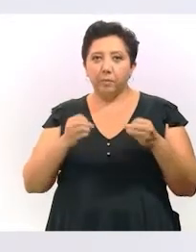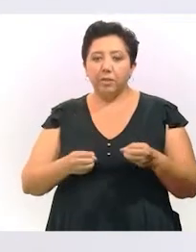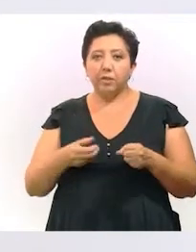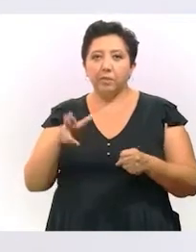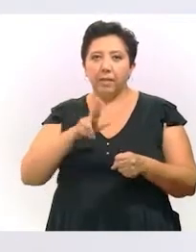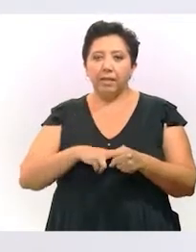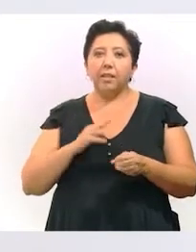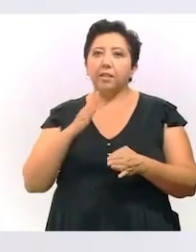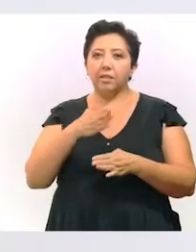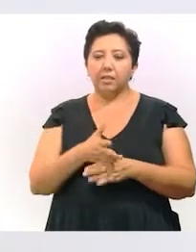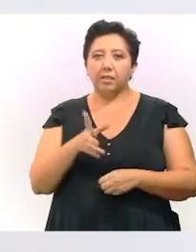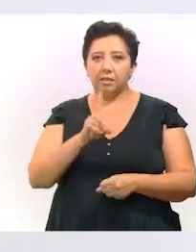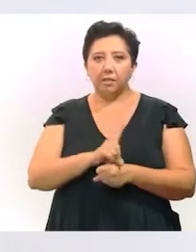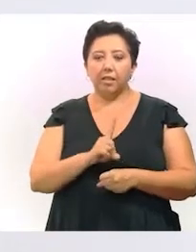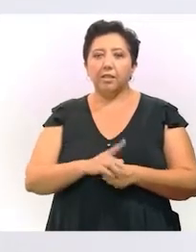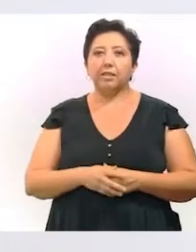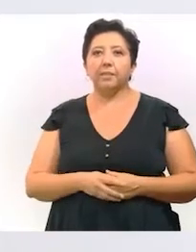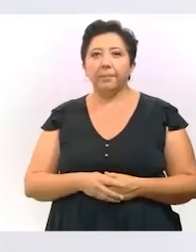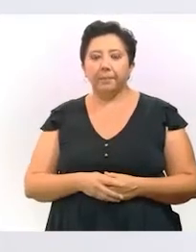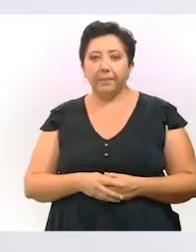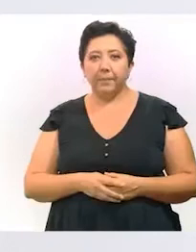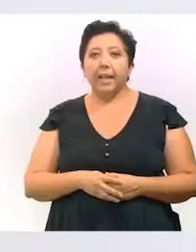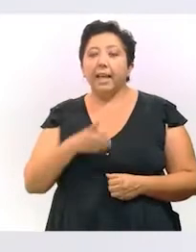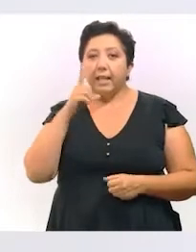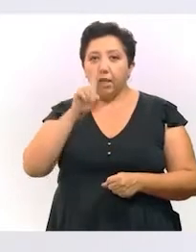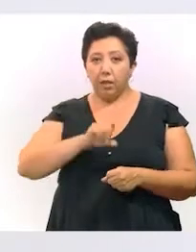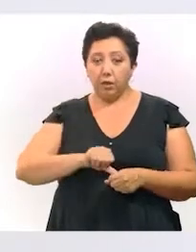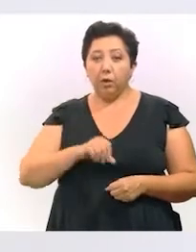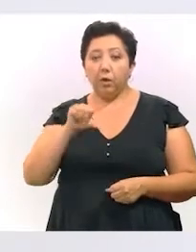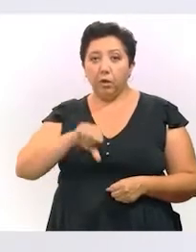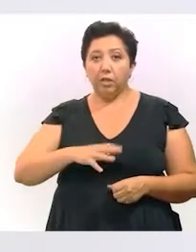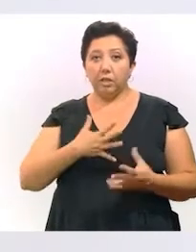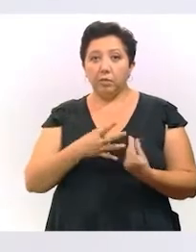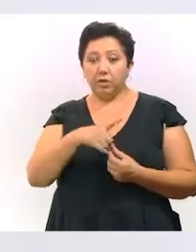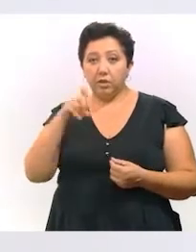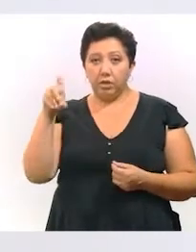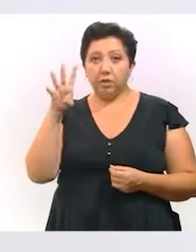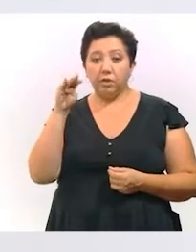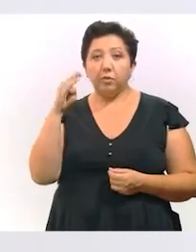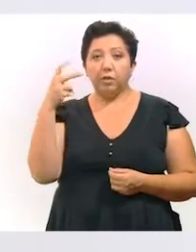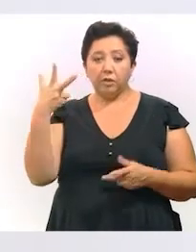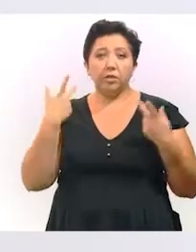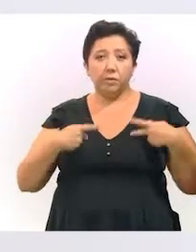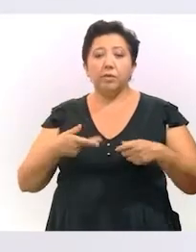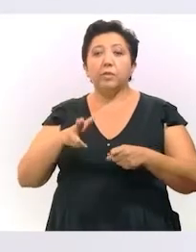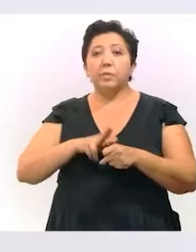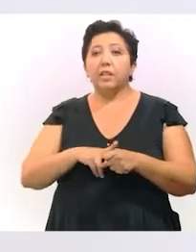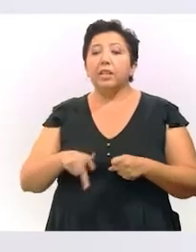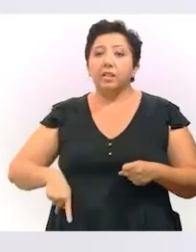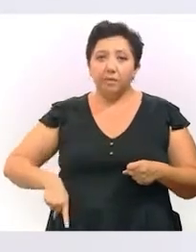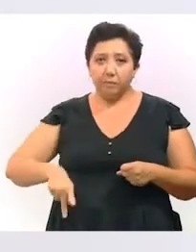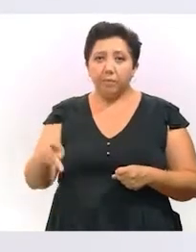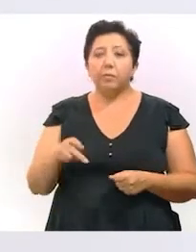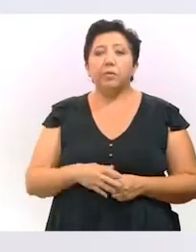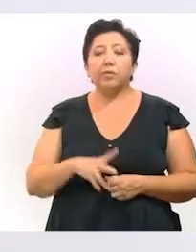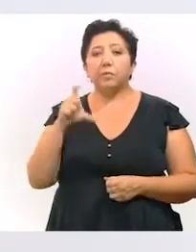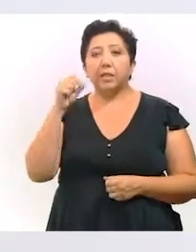son la ocupación hospitalaria y los ingresos diarios. El día de hoy tenemos 198 pacientes en hospitales públicos.